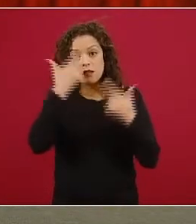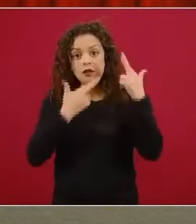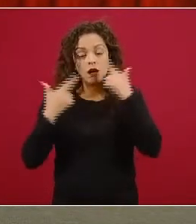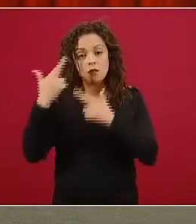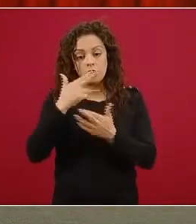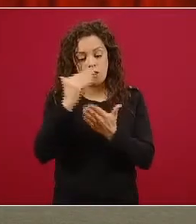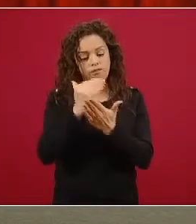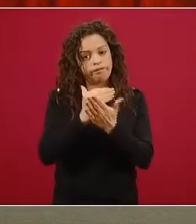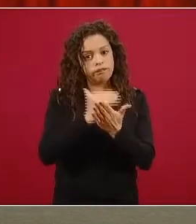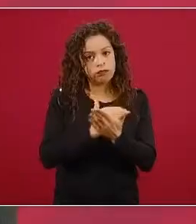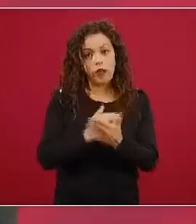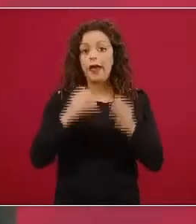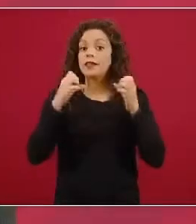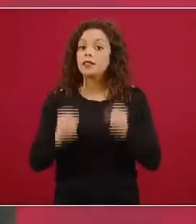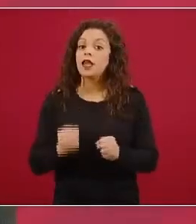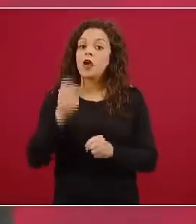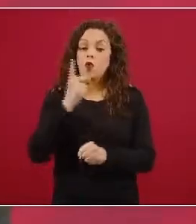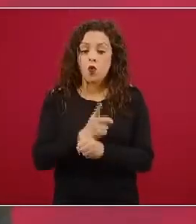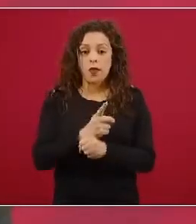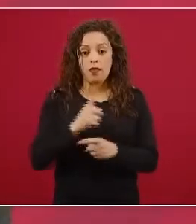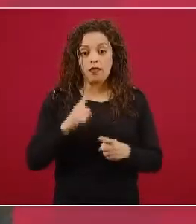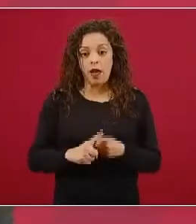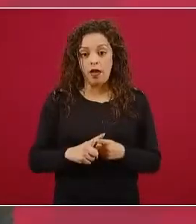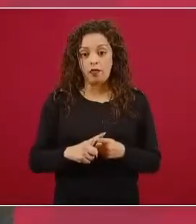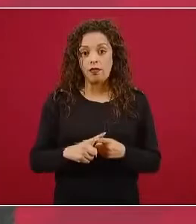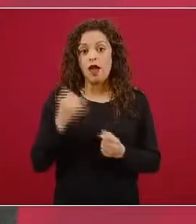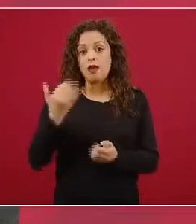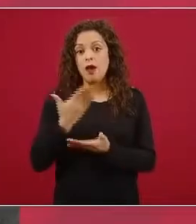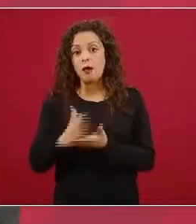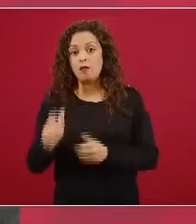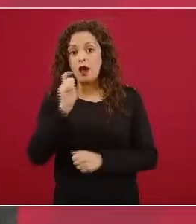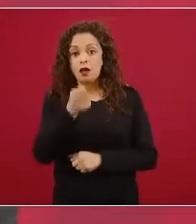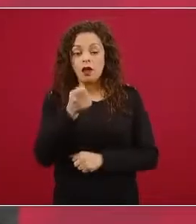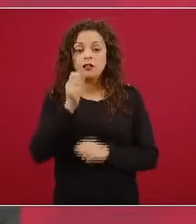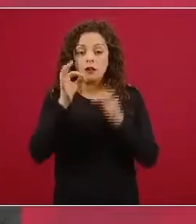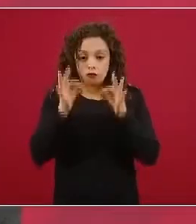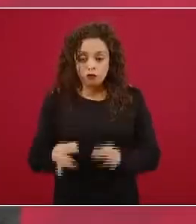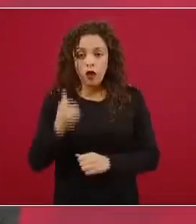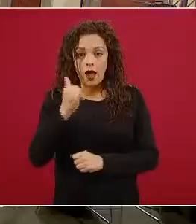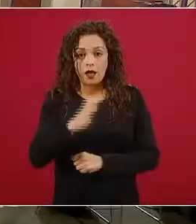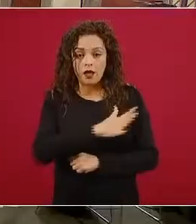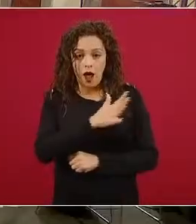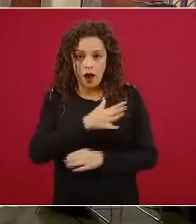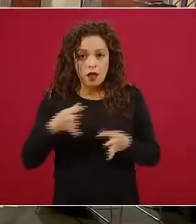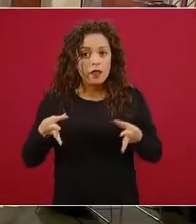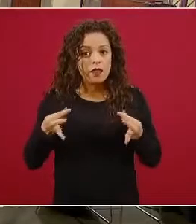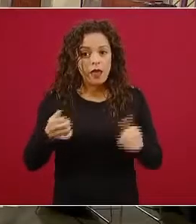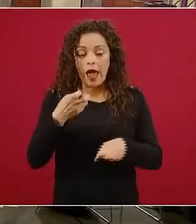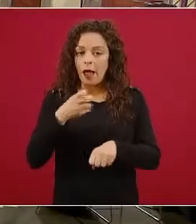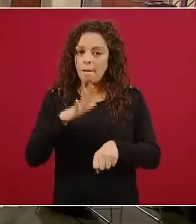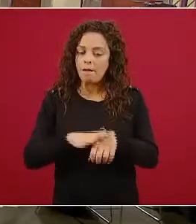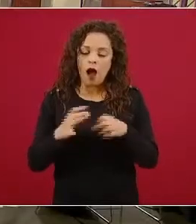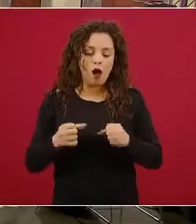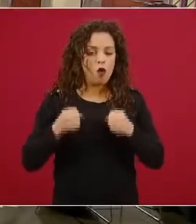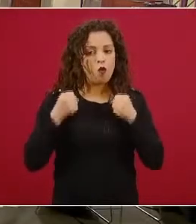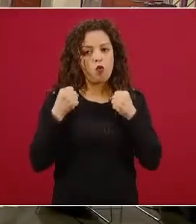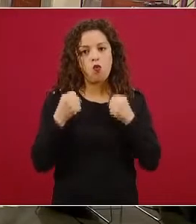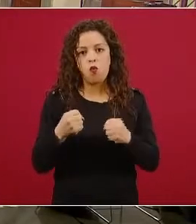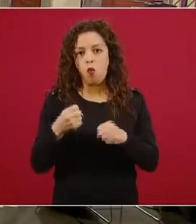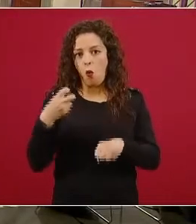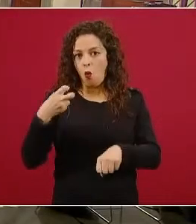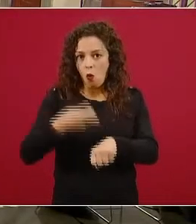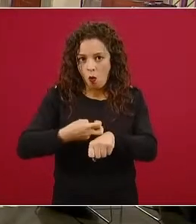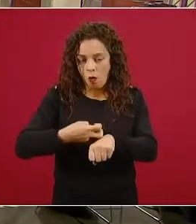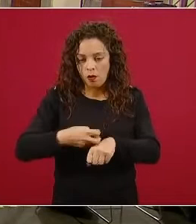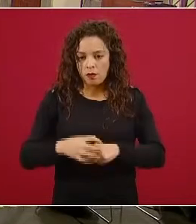seguridad, además de la evaluación de calidad y eficacia, los más rigurosos. La razón fundamental es que, a diferencia de